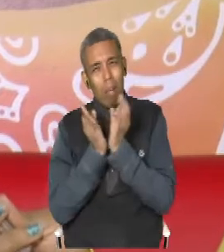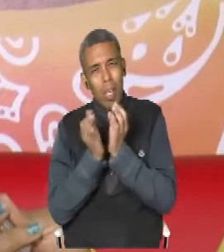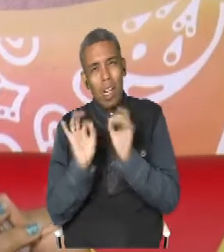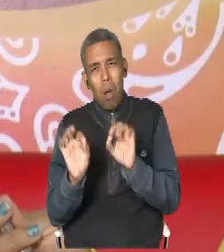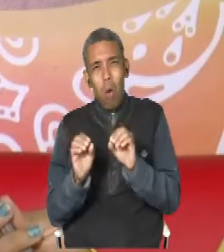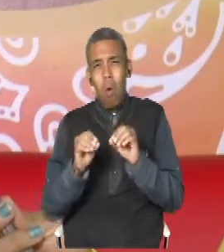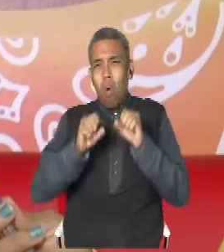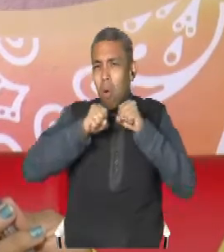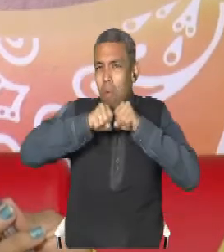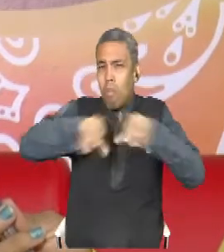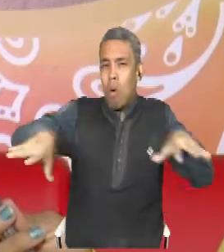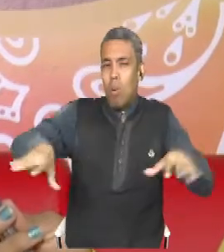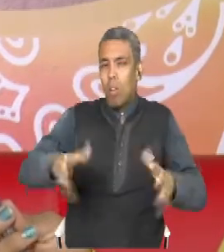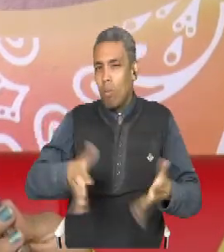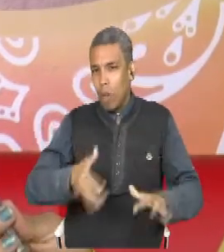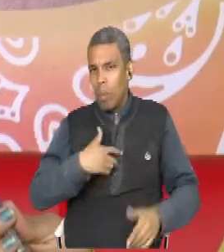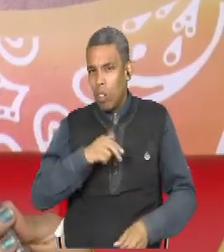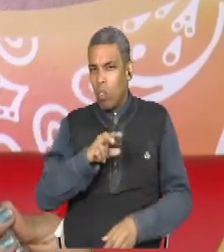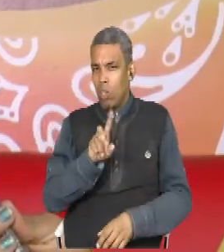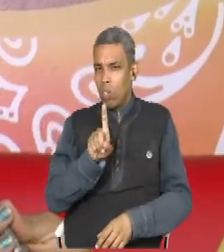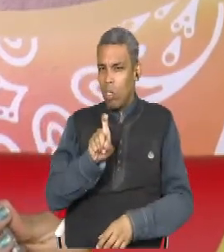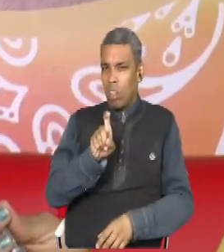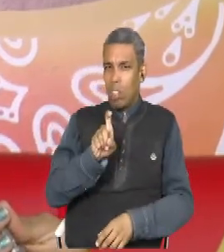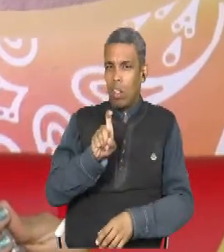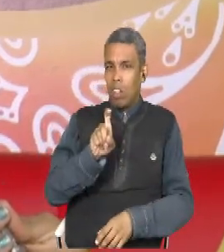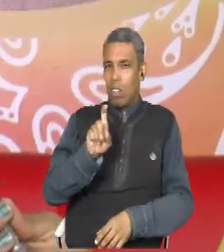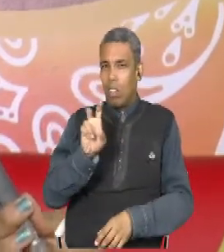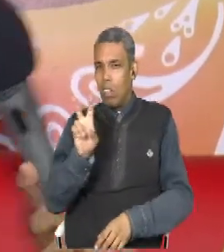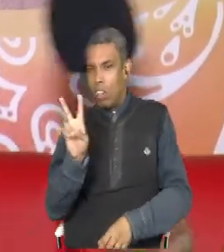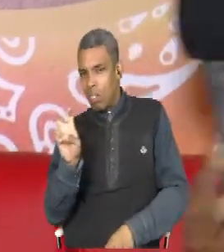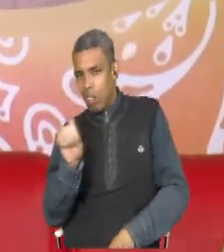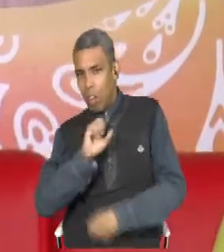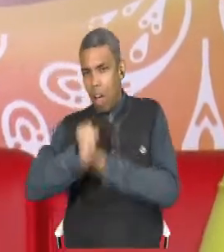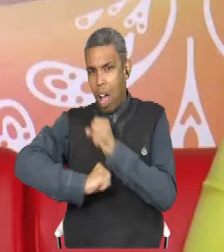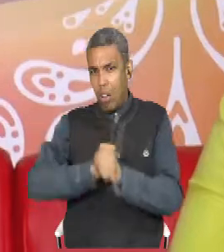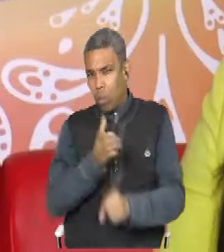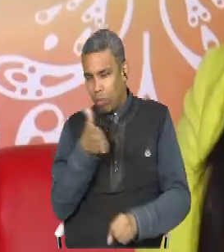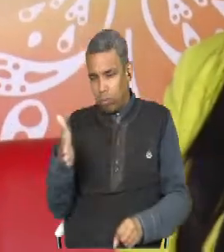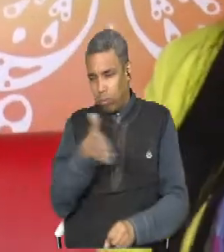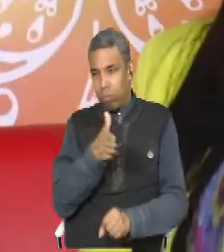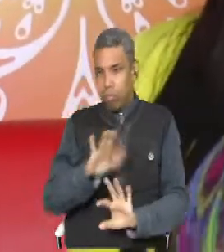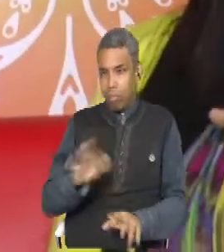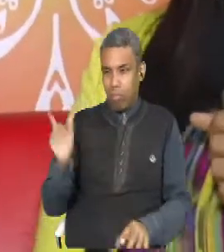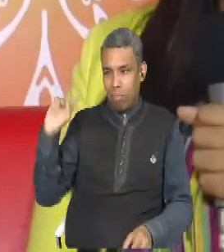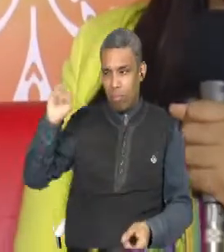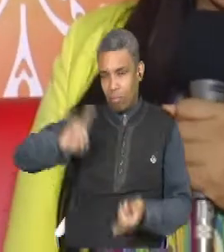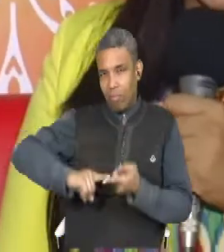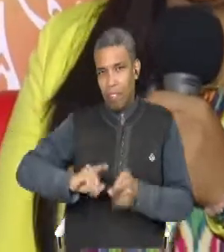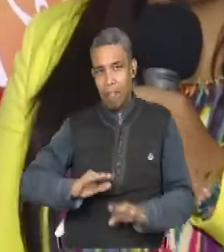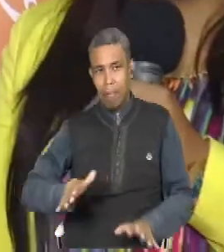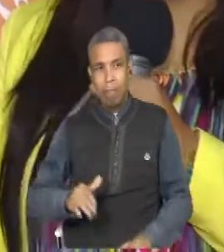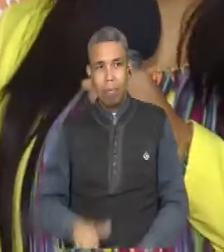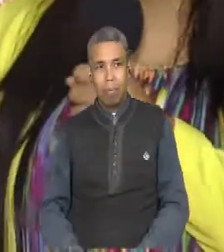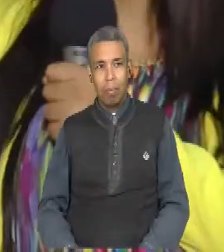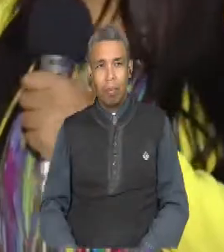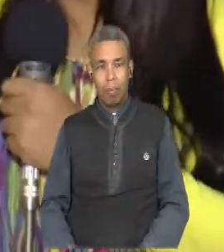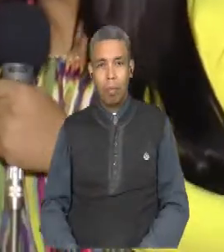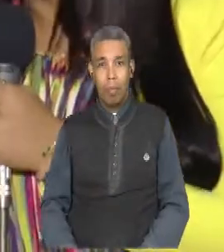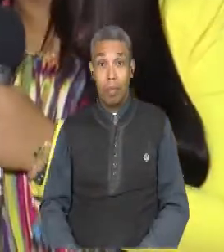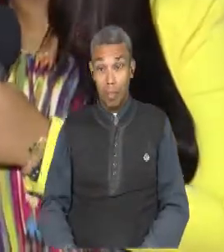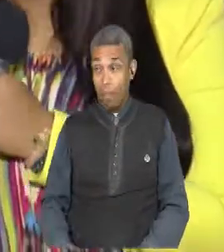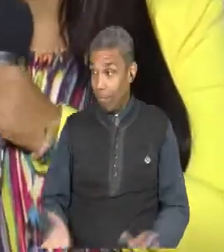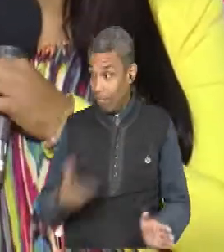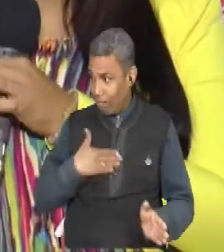como 6-7 años trabajando con el vallenato, gracias a Dios. Bueno, entonces hagámosle la invitación a toda la gente en Barranca Bermeja para